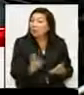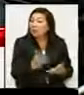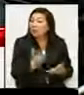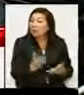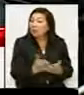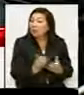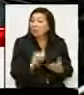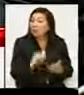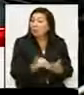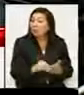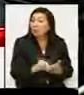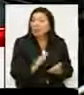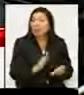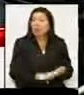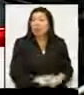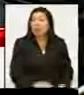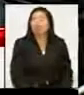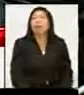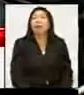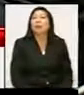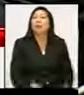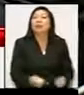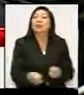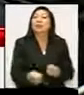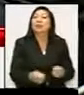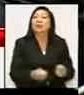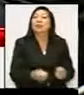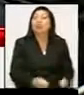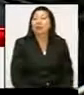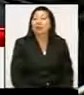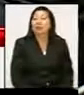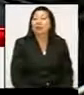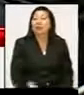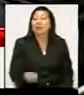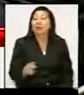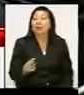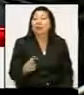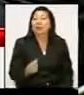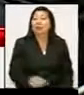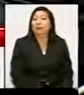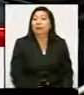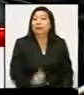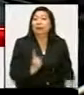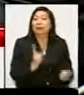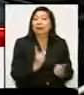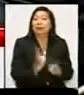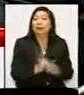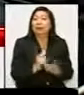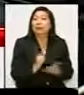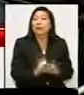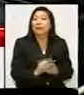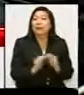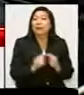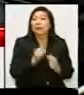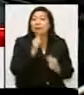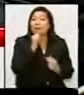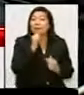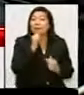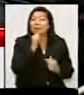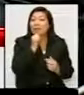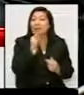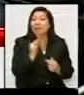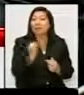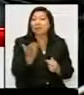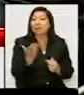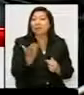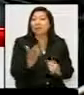con una concesión mal dada, monopólica, excesivamente cara, y que el sector privado ha reclamado